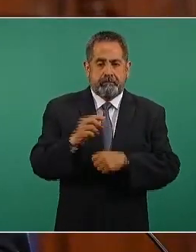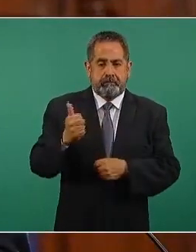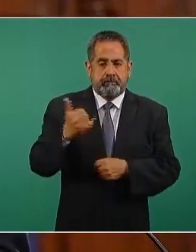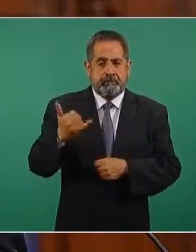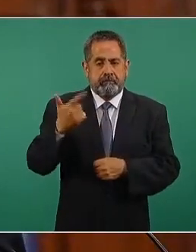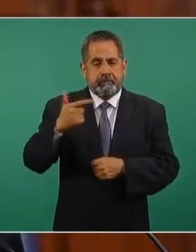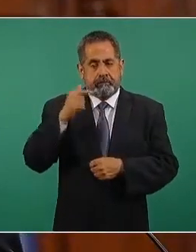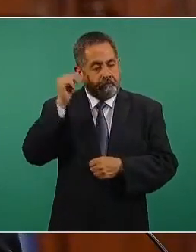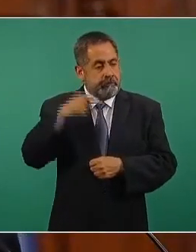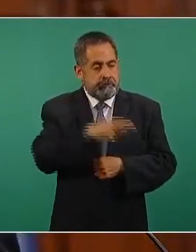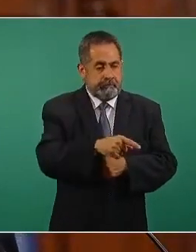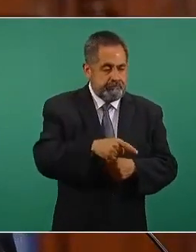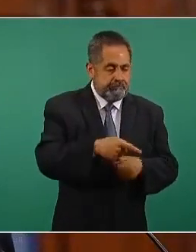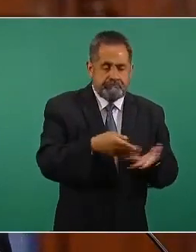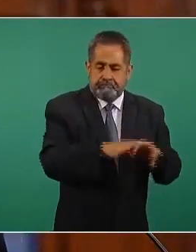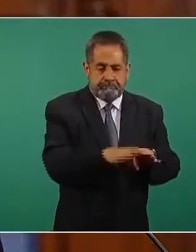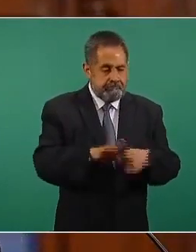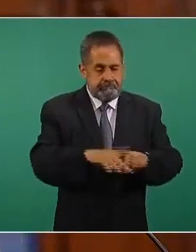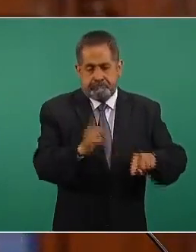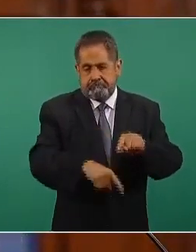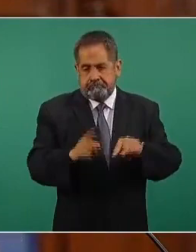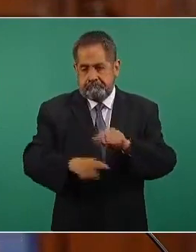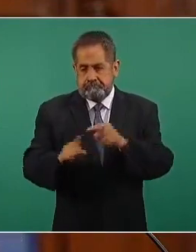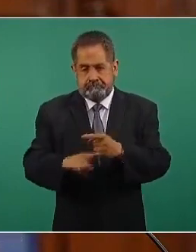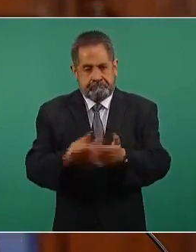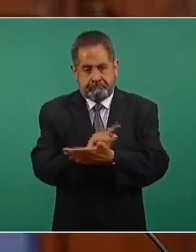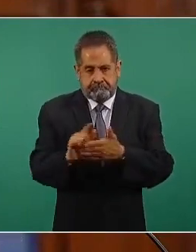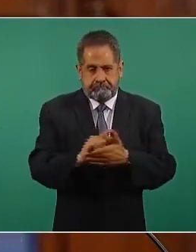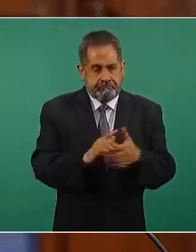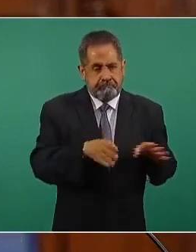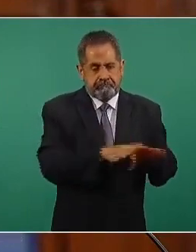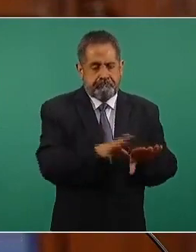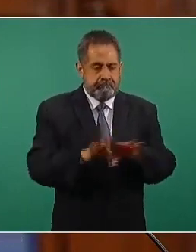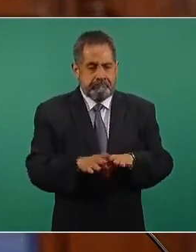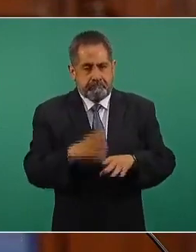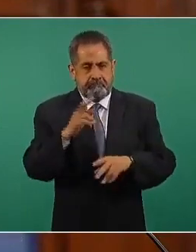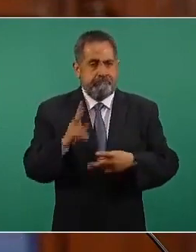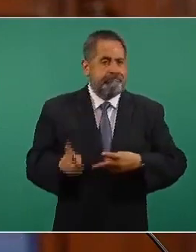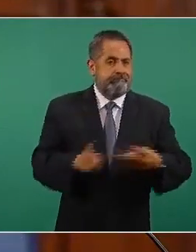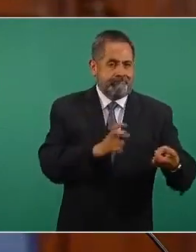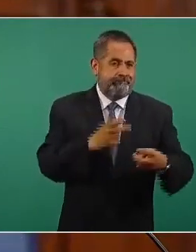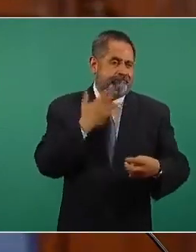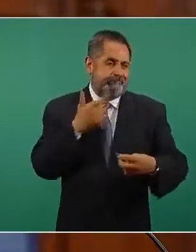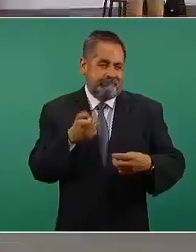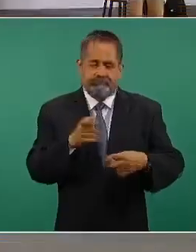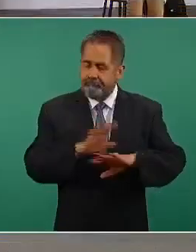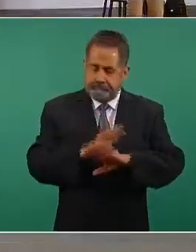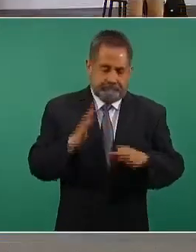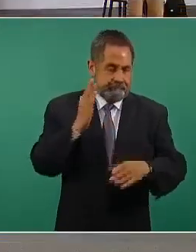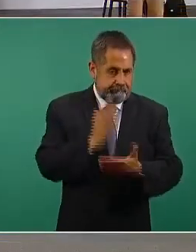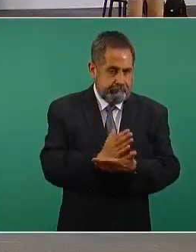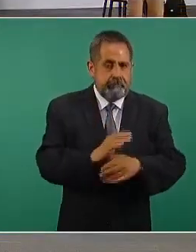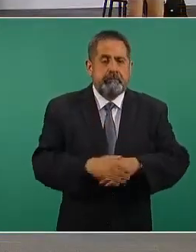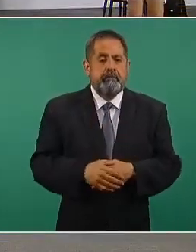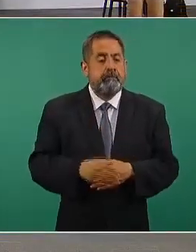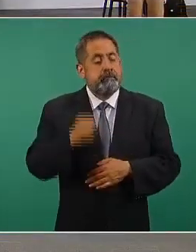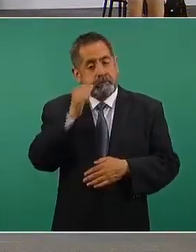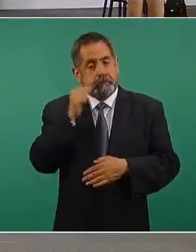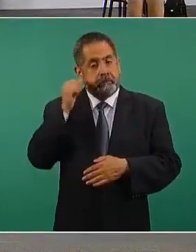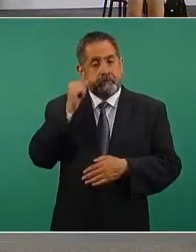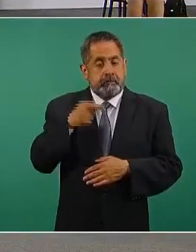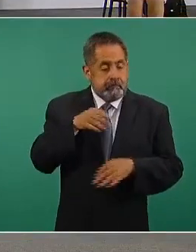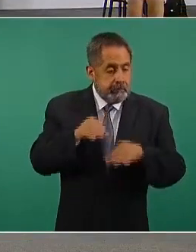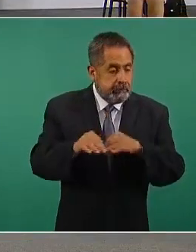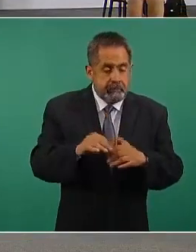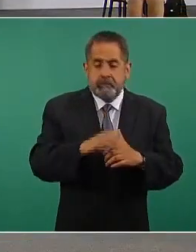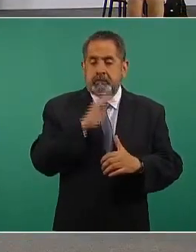se cancelan todas las tomas clandestinas detectadas en Ecatepec y en Azcapotzalco. A la 1 de la mañana del día de ayer se da por concluida